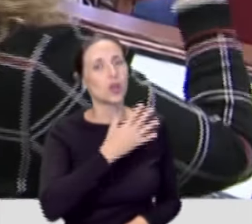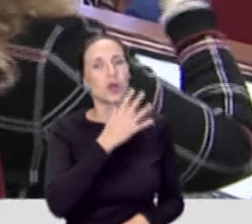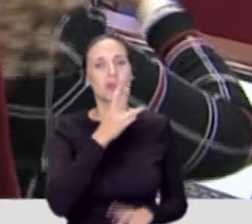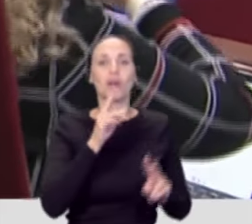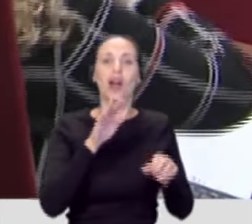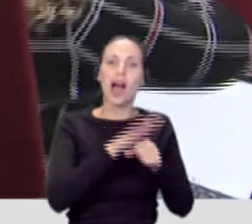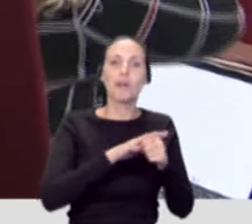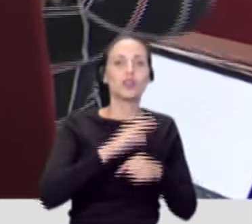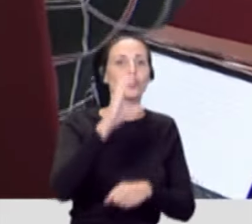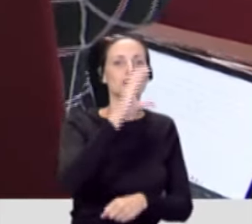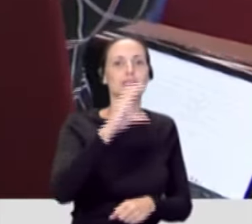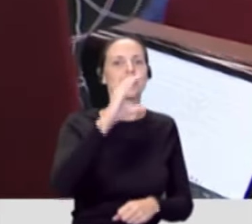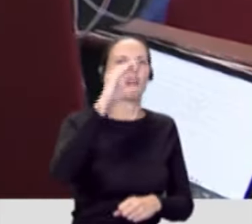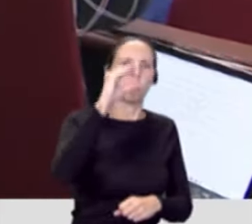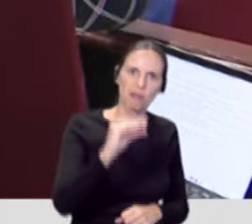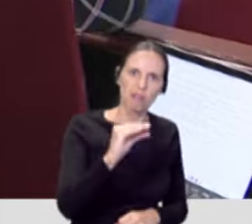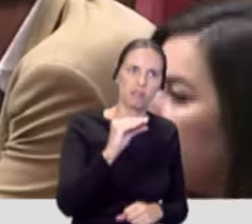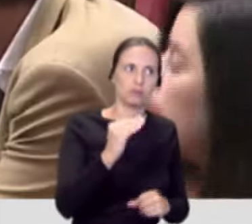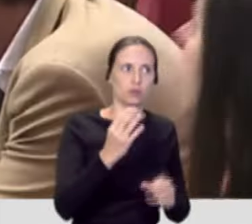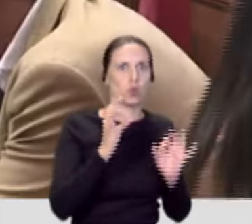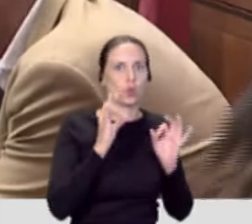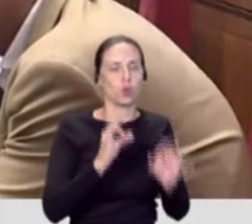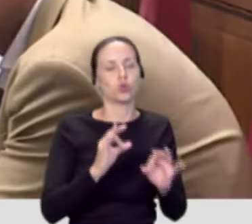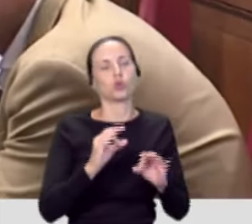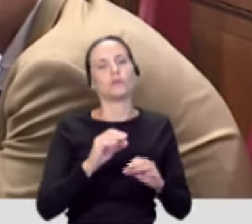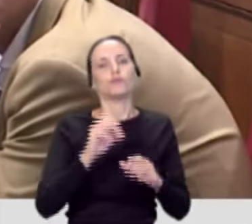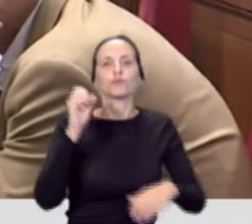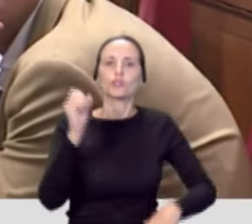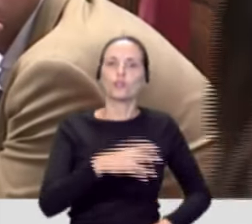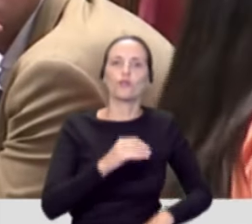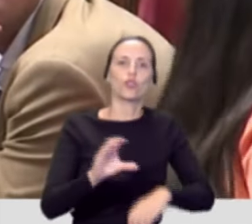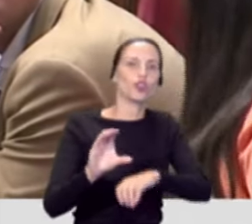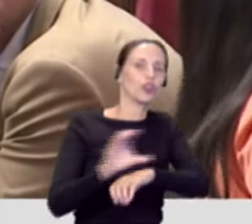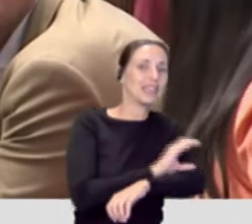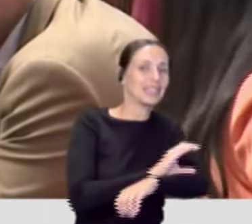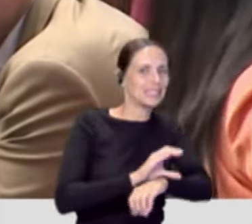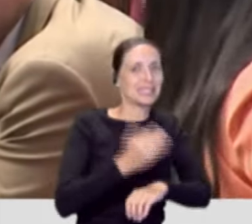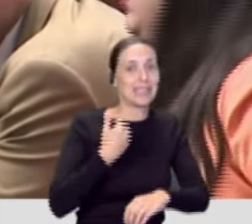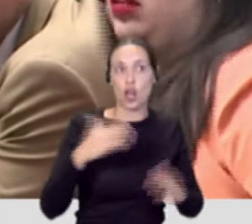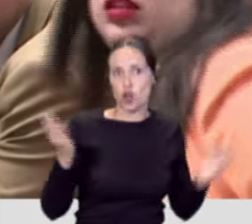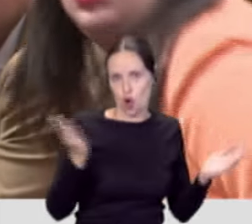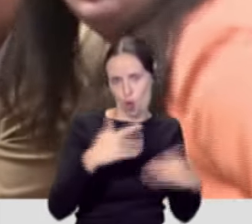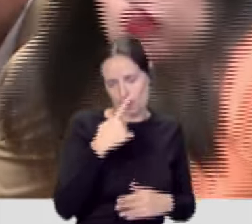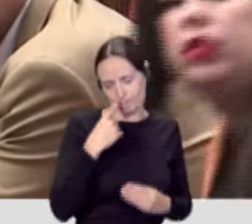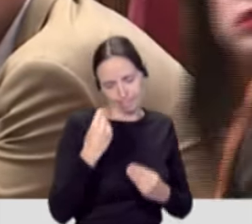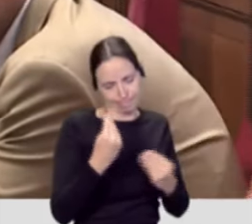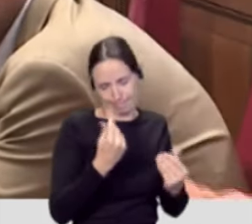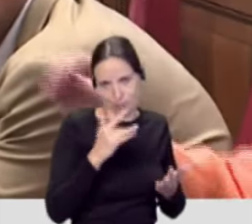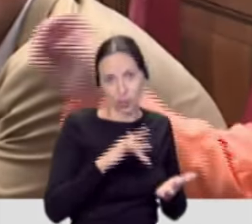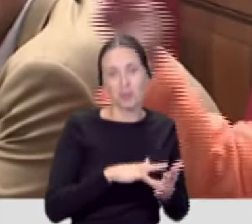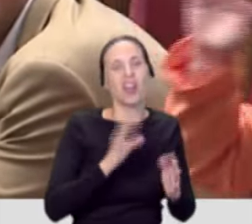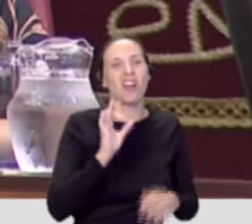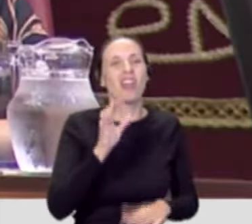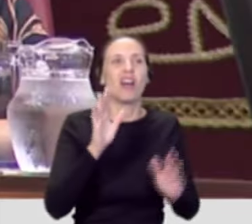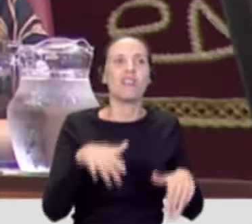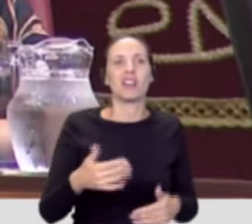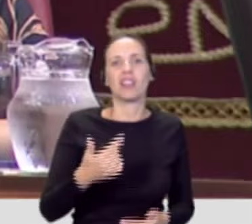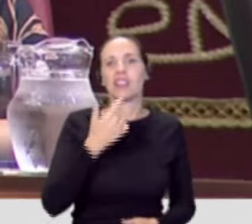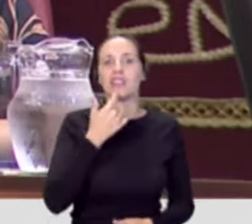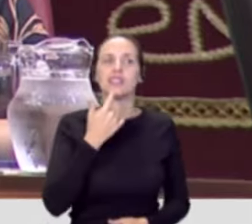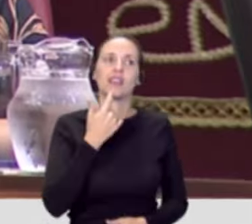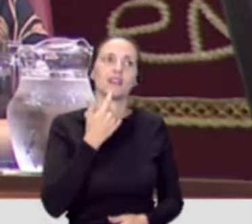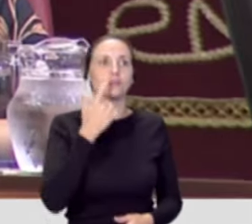año los fondos ya de resiliencia, eso se veía venir, pero es verdad que se les llenó la boca diciendo que